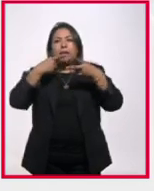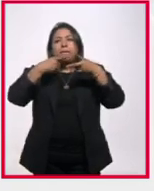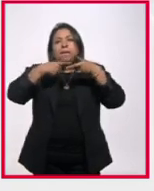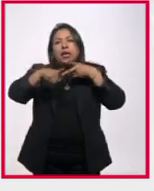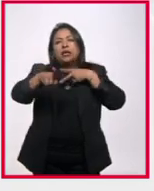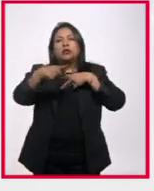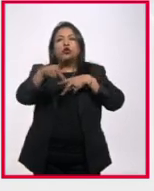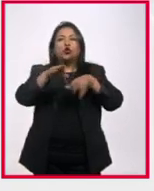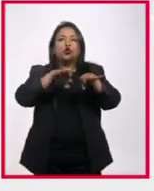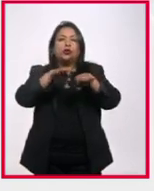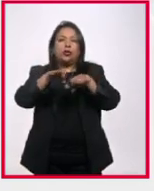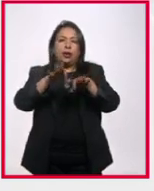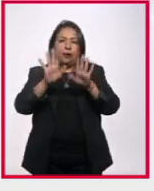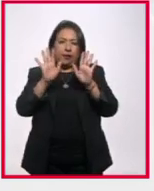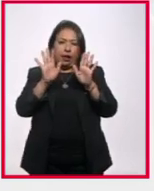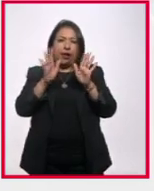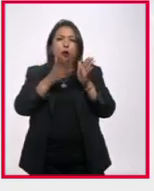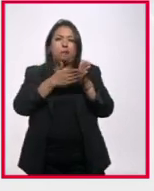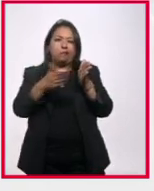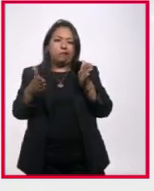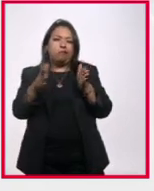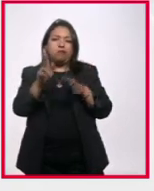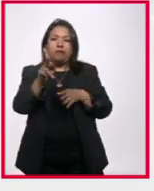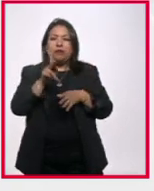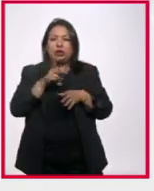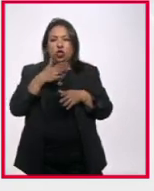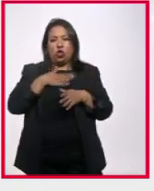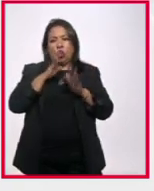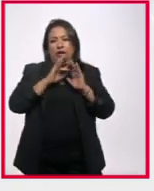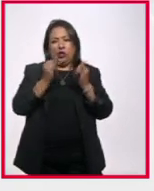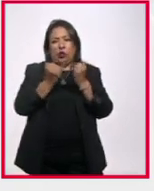a trabajar un repertorio parecido al mío.